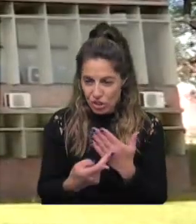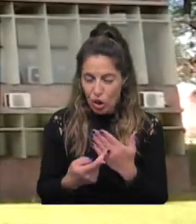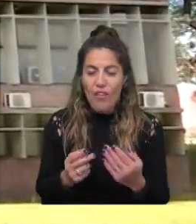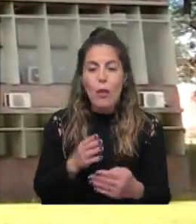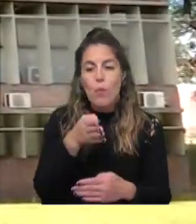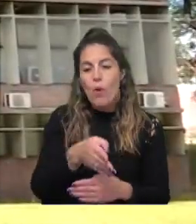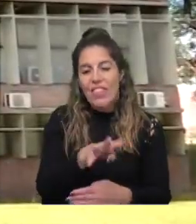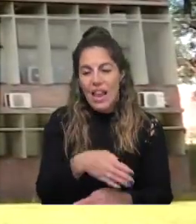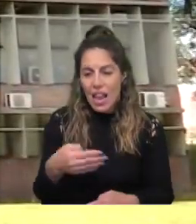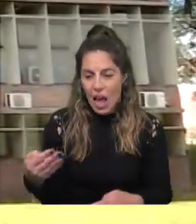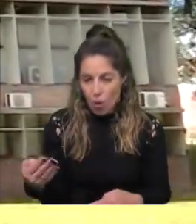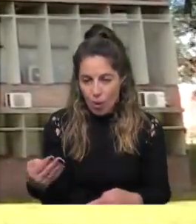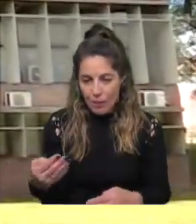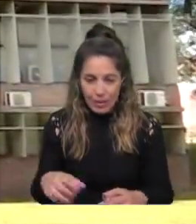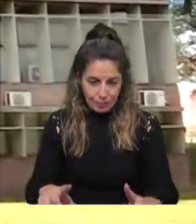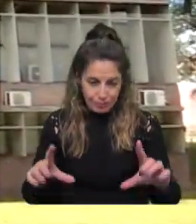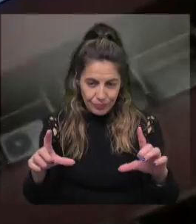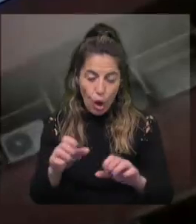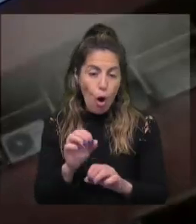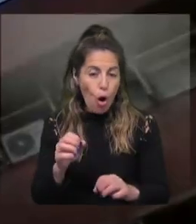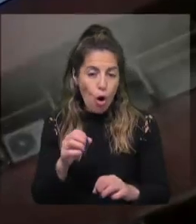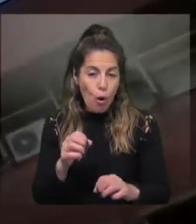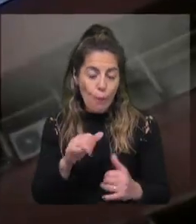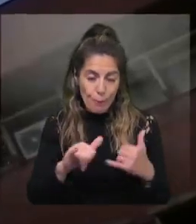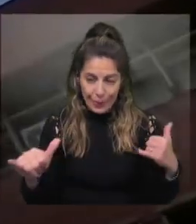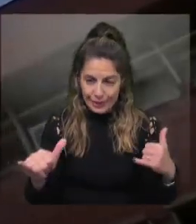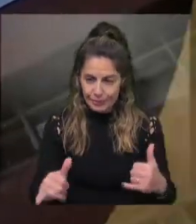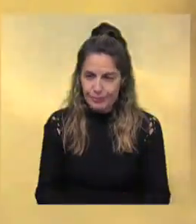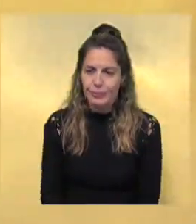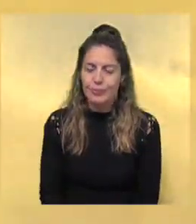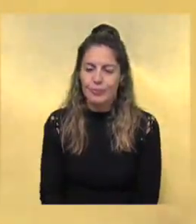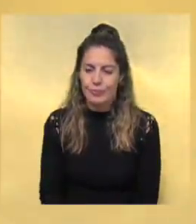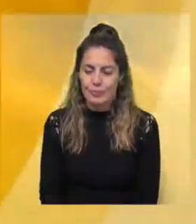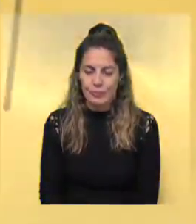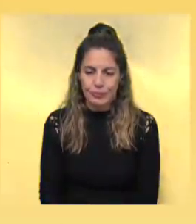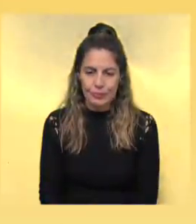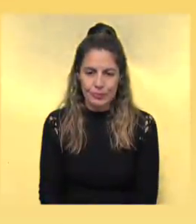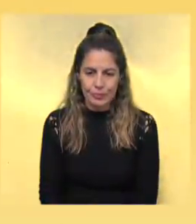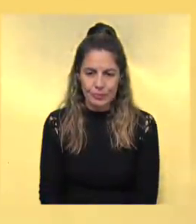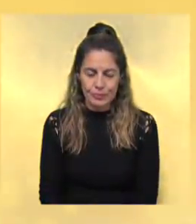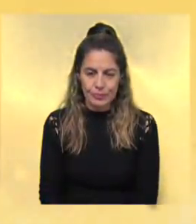visitar la web que figura en pantalla o comunicarse por correo electrónico.